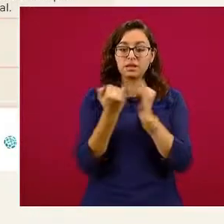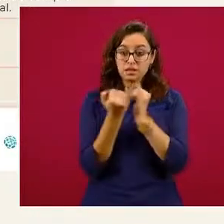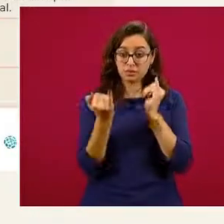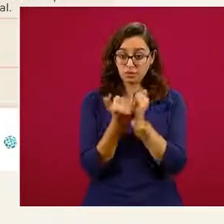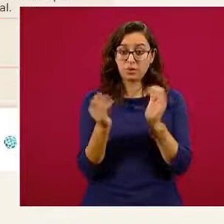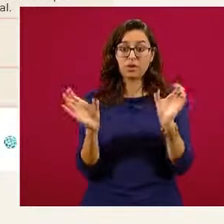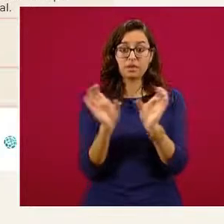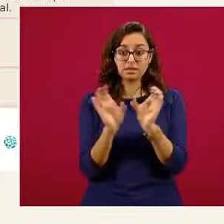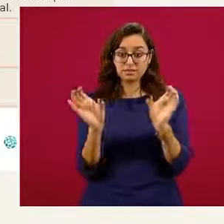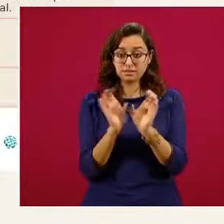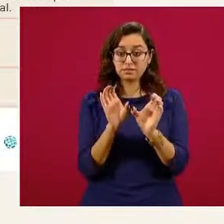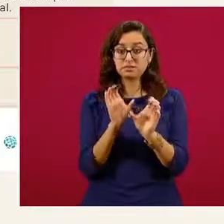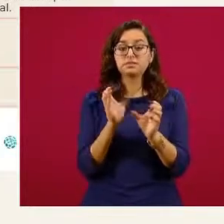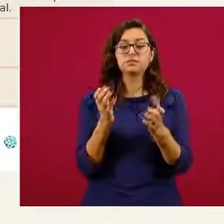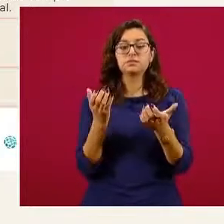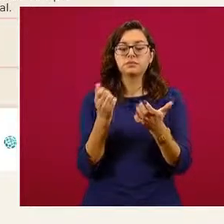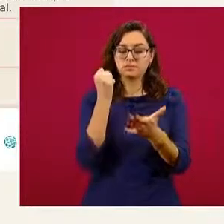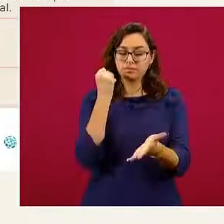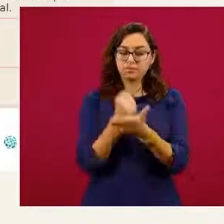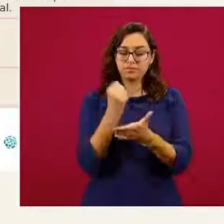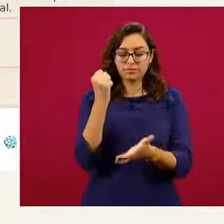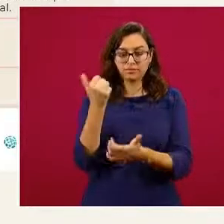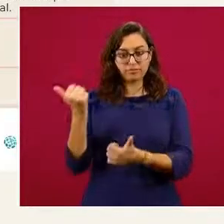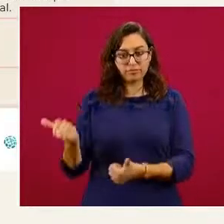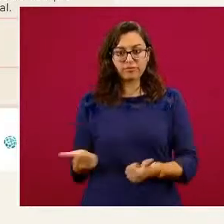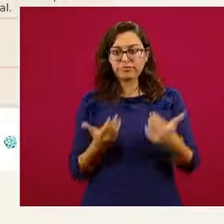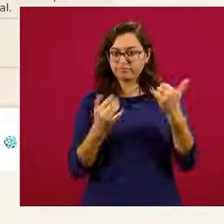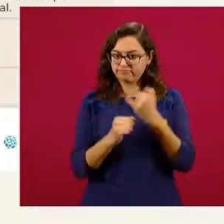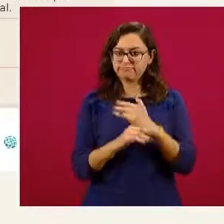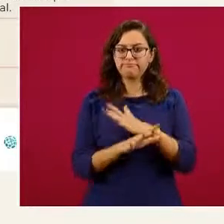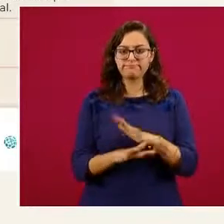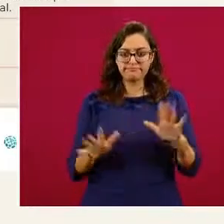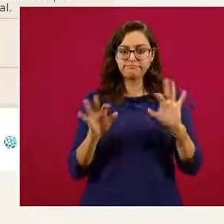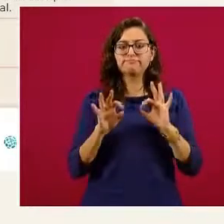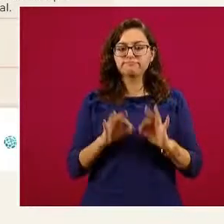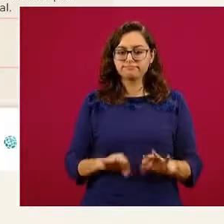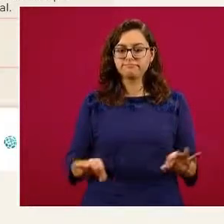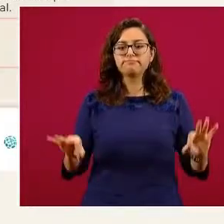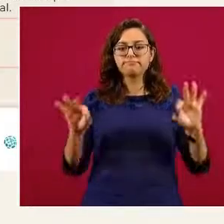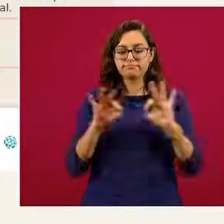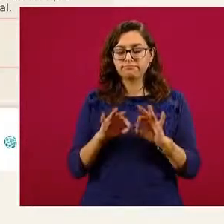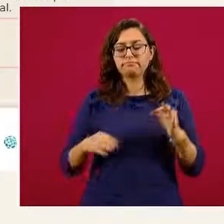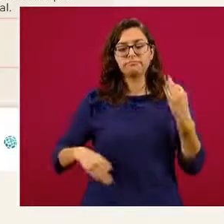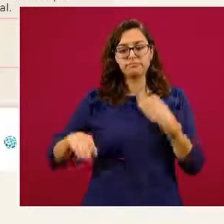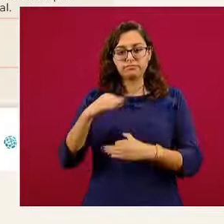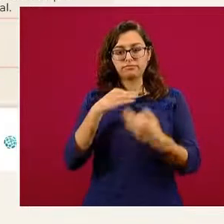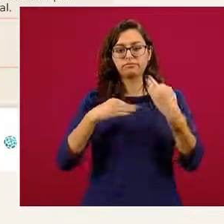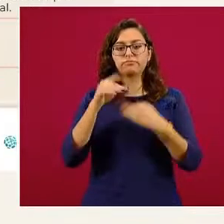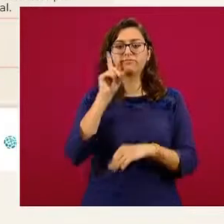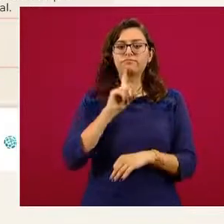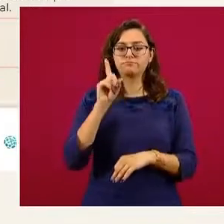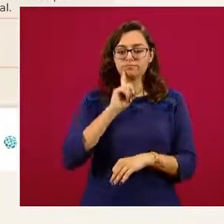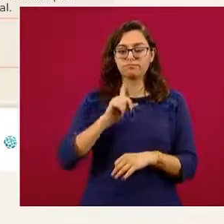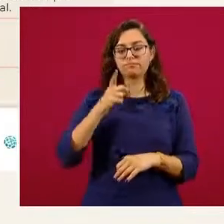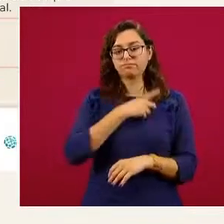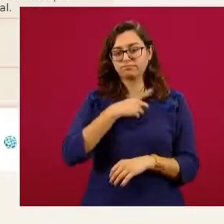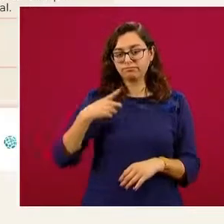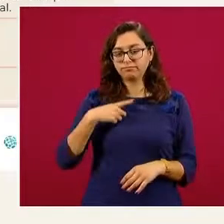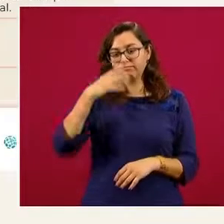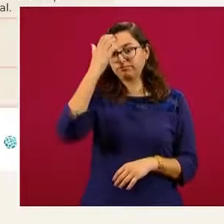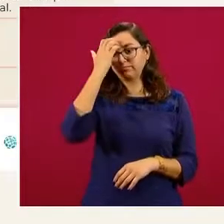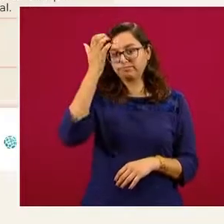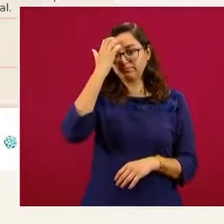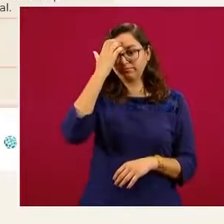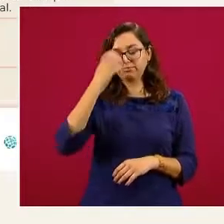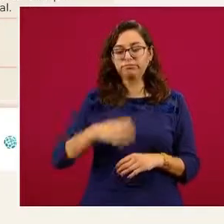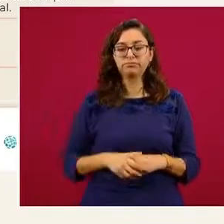para exportar también, muy importante información que deben de saber las empresarias sobre el proceso de certificación de